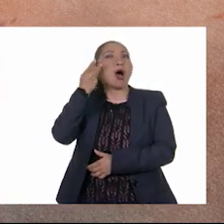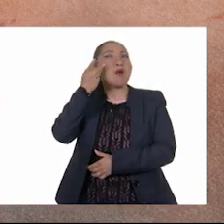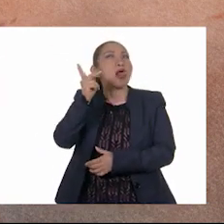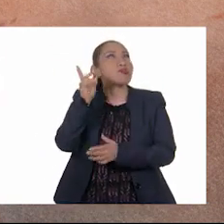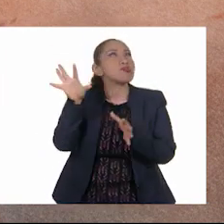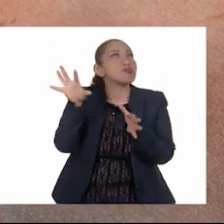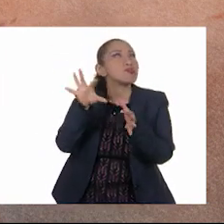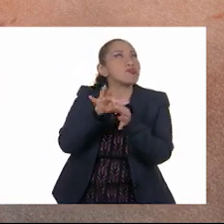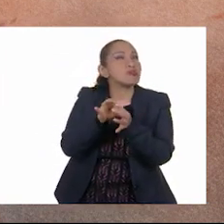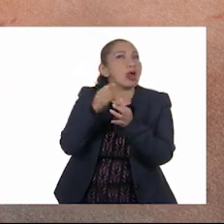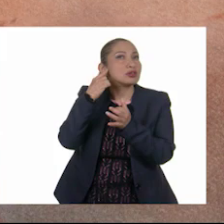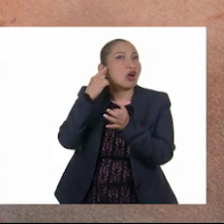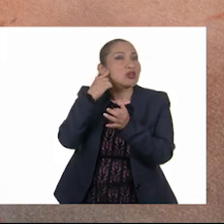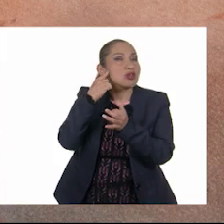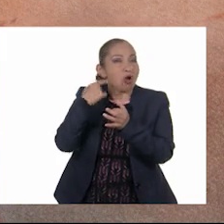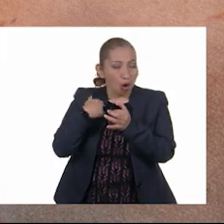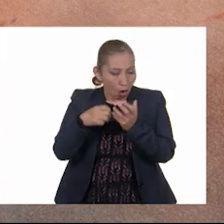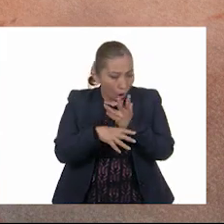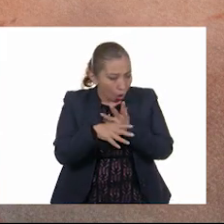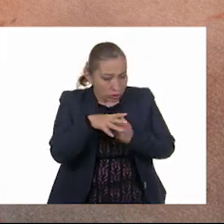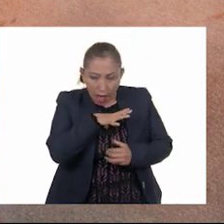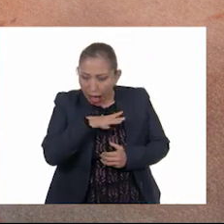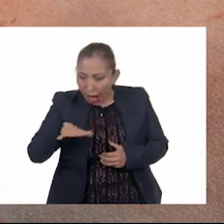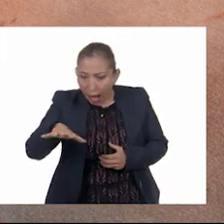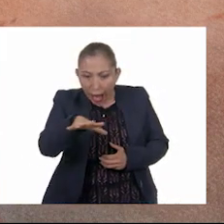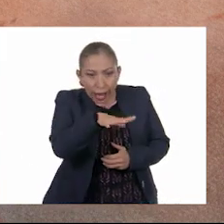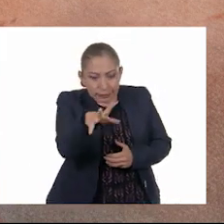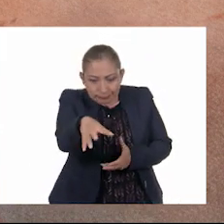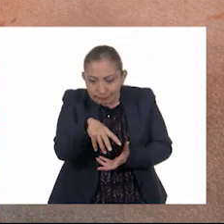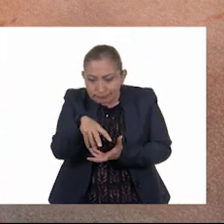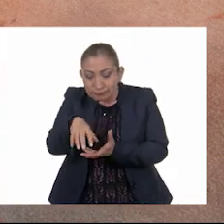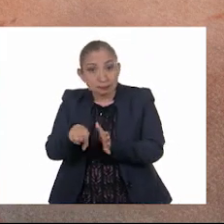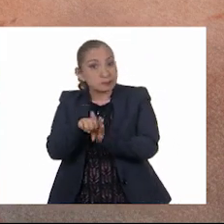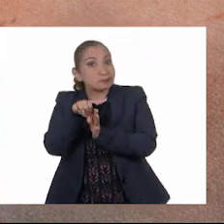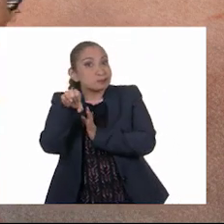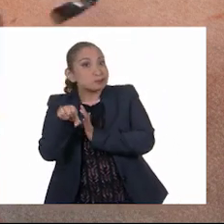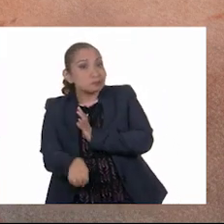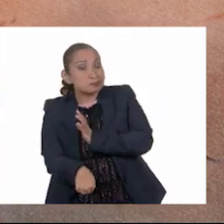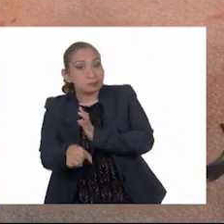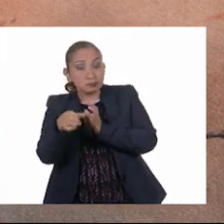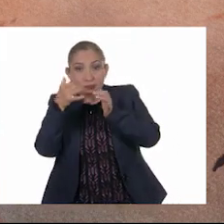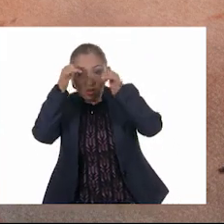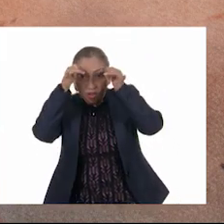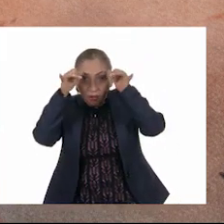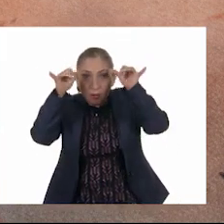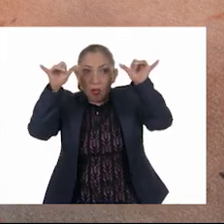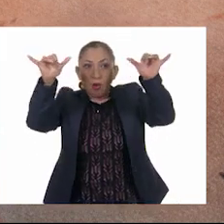nuevos sonidos con los elementos que ya tenían a la mano, como cuernos,